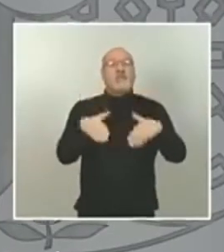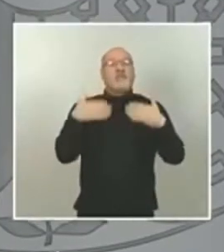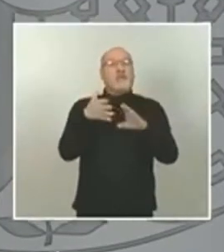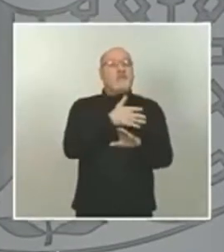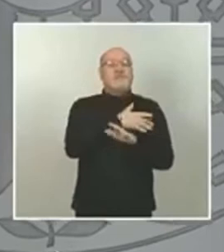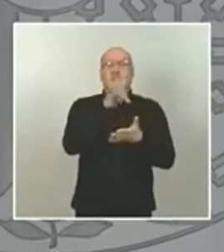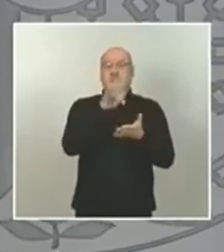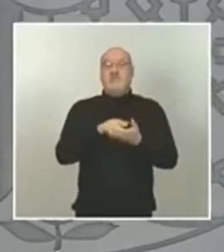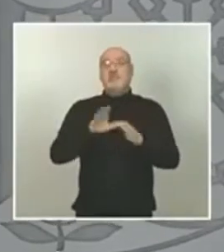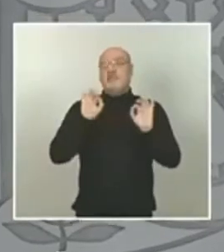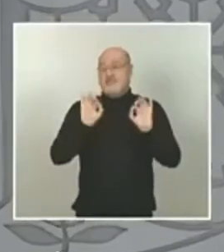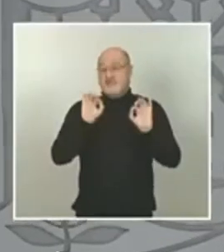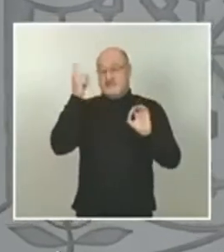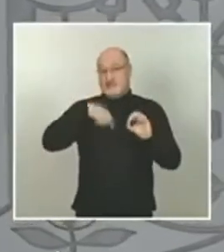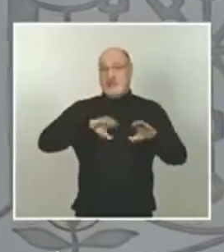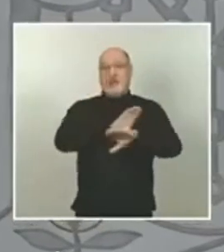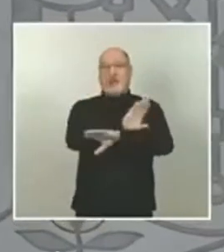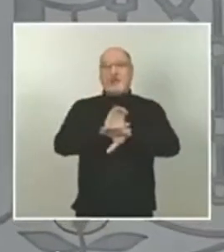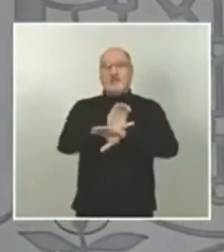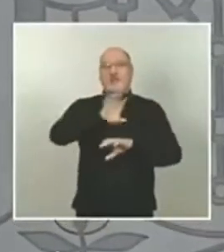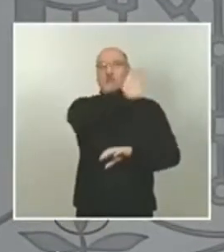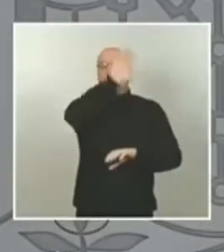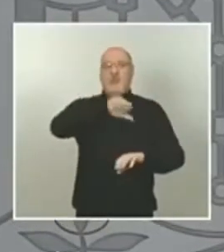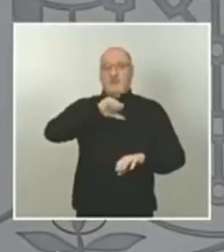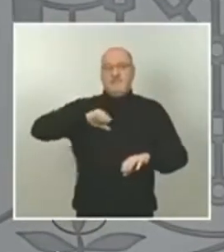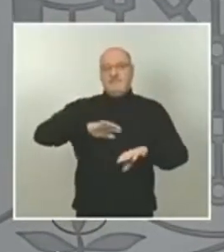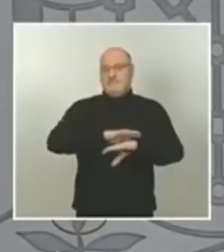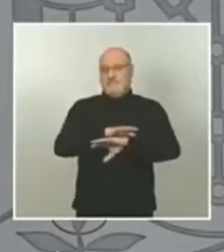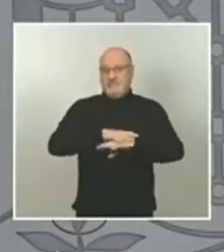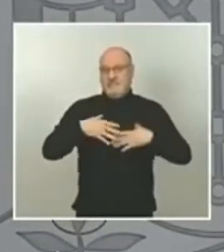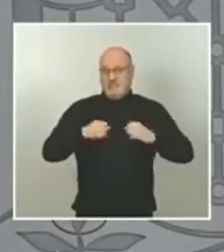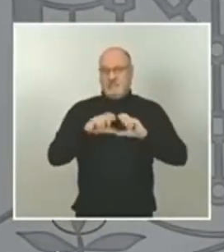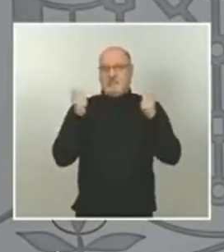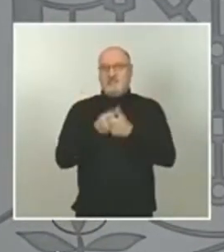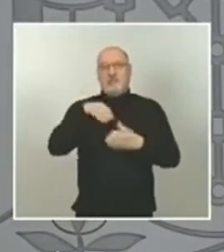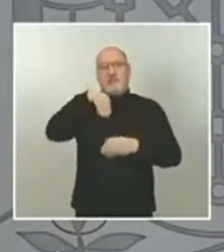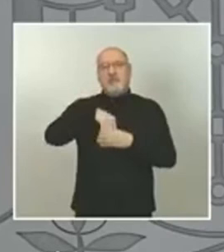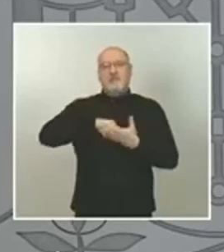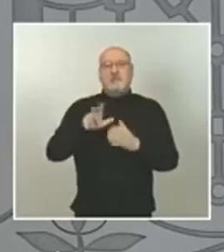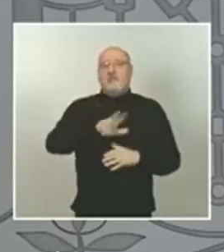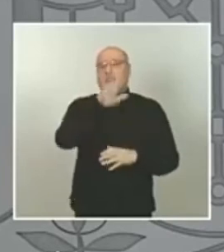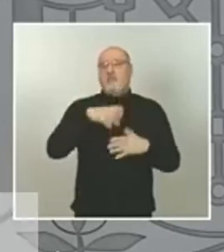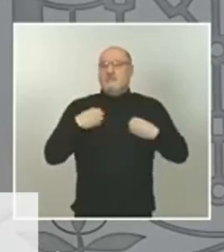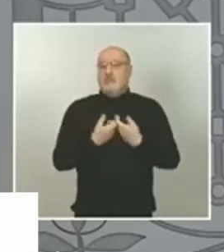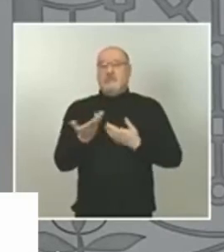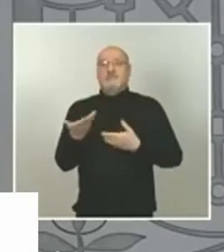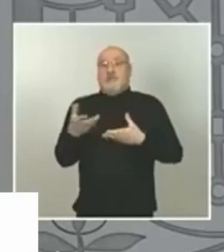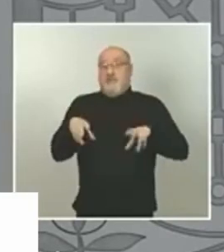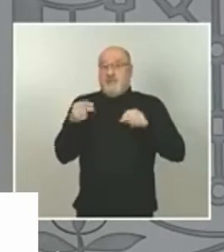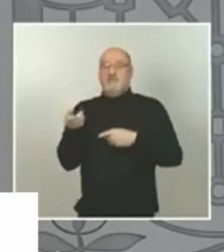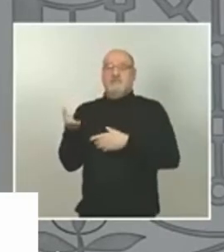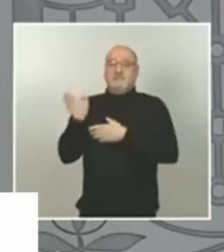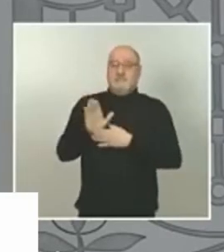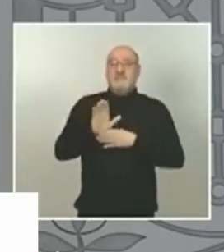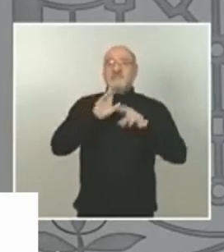finalizado el Consejo Interterritorial del Sistema Nacional de Salud, comparezco ante ustedes para compartir los asuntos tratados en